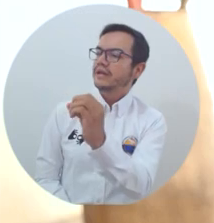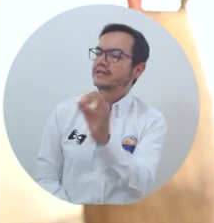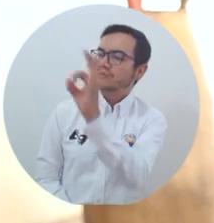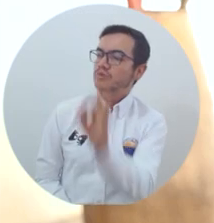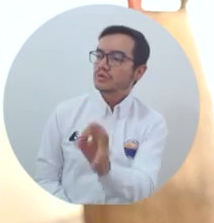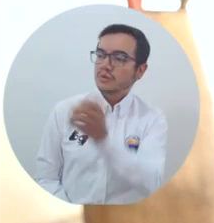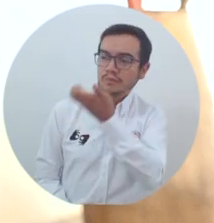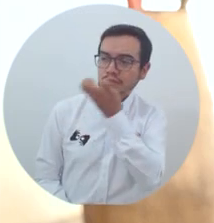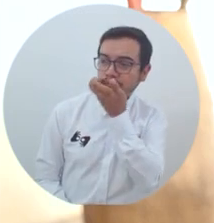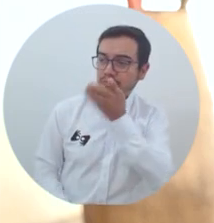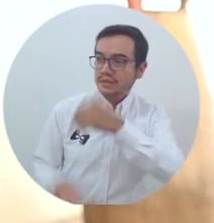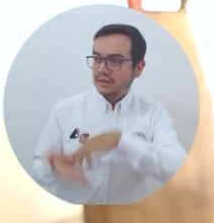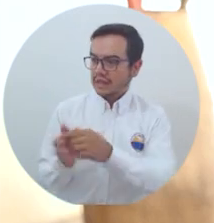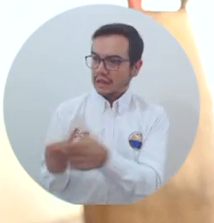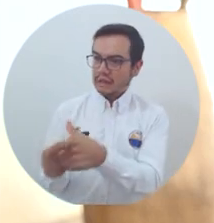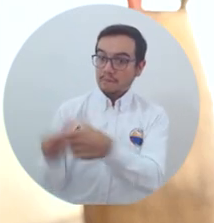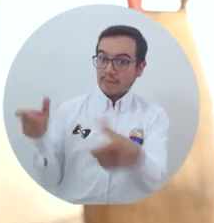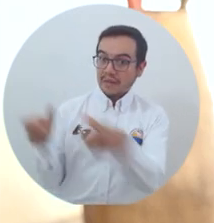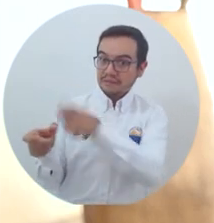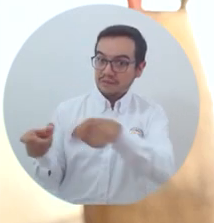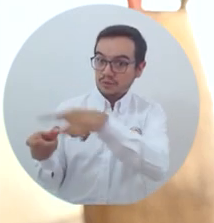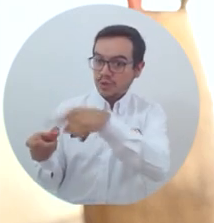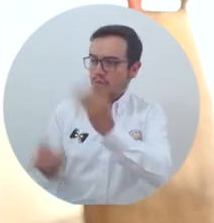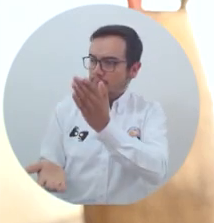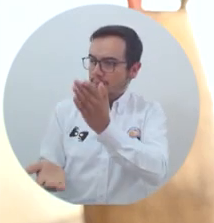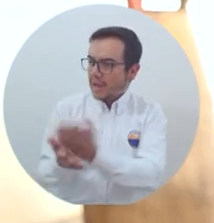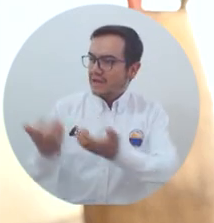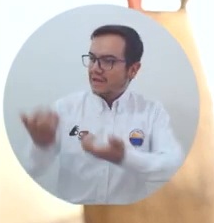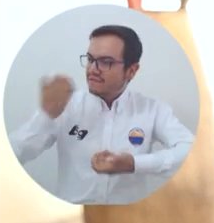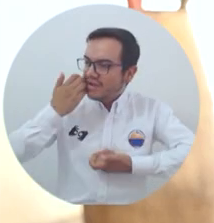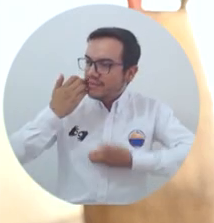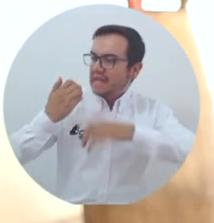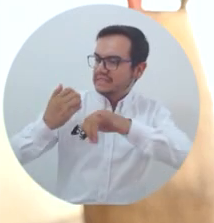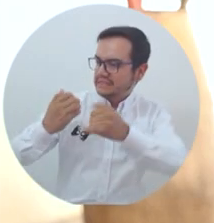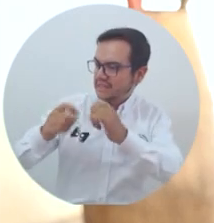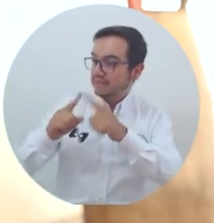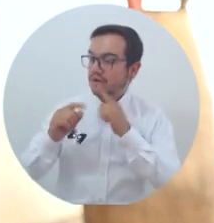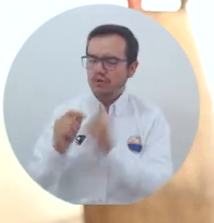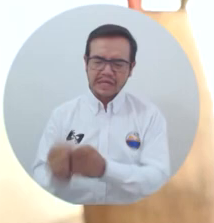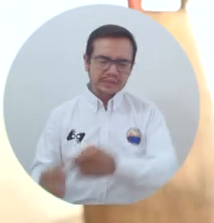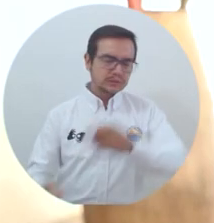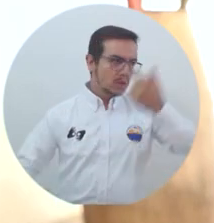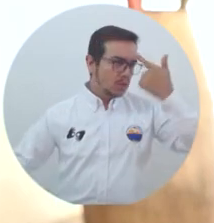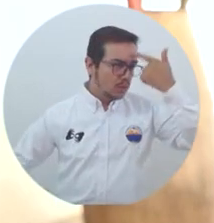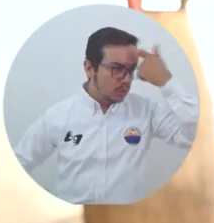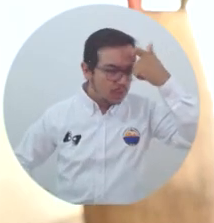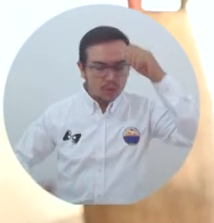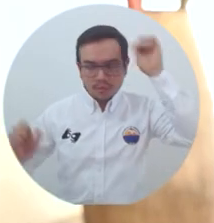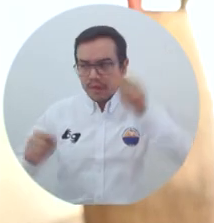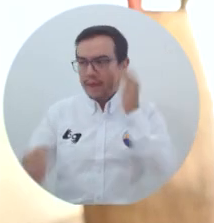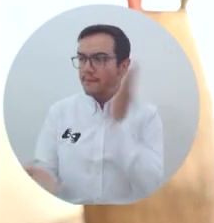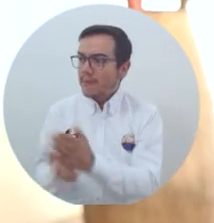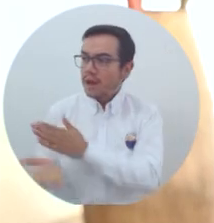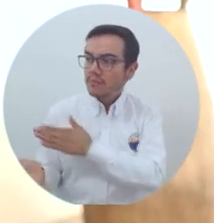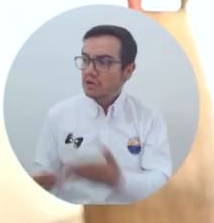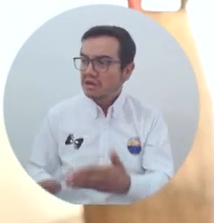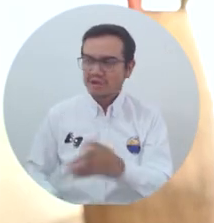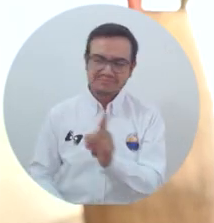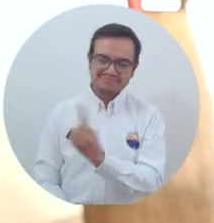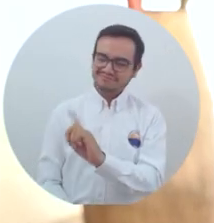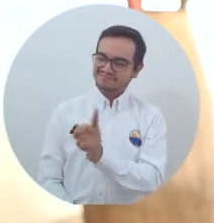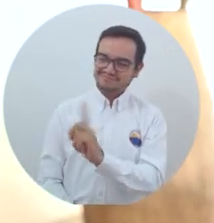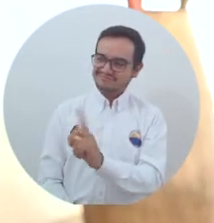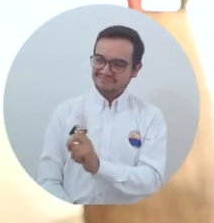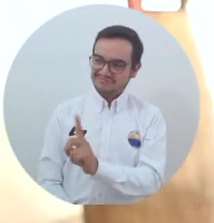1.30%. Lo que hace pensar que la gran mayoría de las personas se enferman, pero no tienen el riesgo de morir.